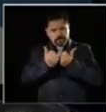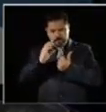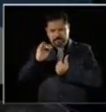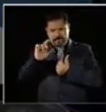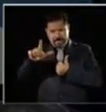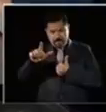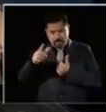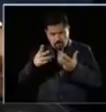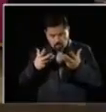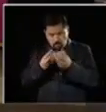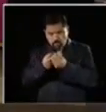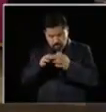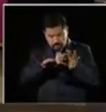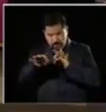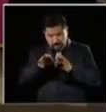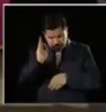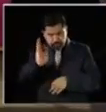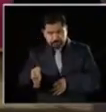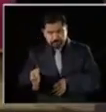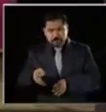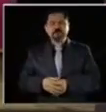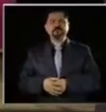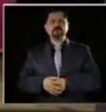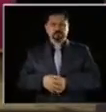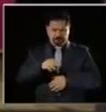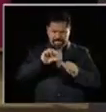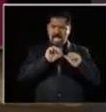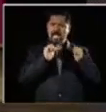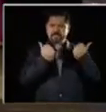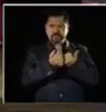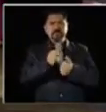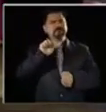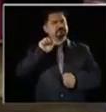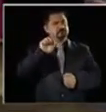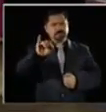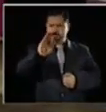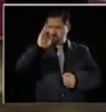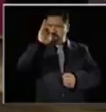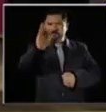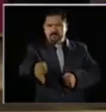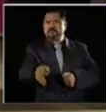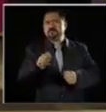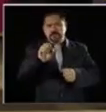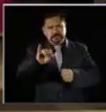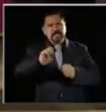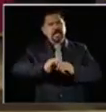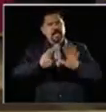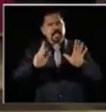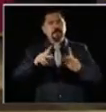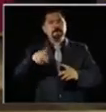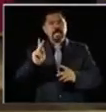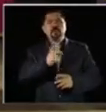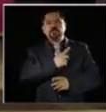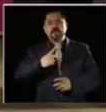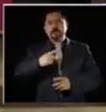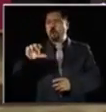señala? No solamente con la sociedad civil. Tenemos que voltear a ver modelos exitosos que ha sucedido